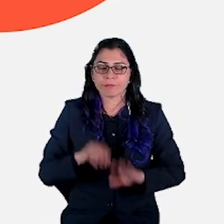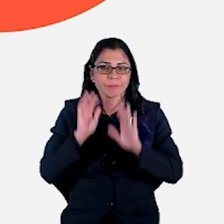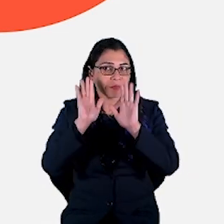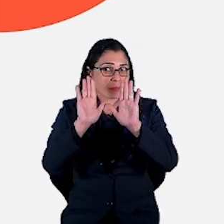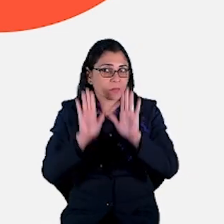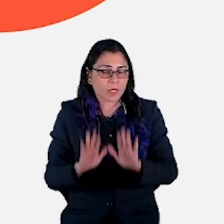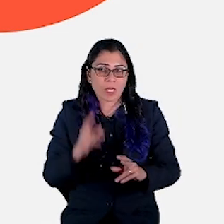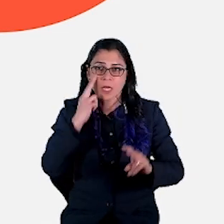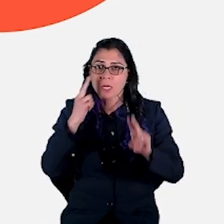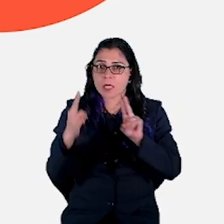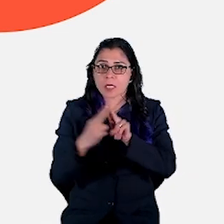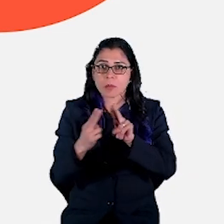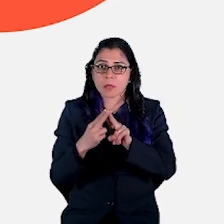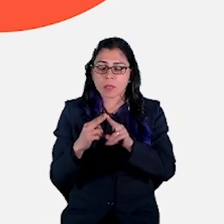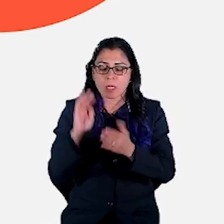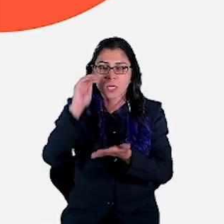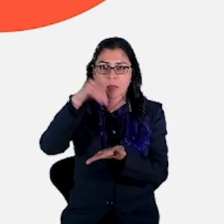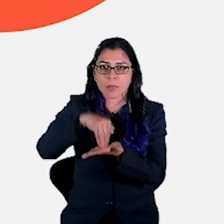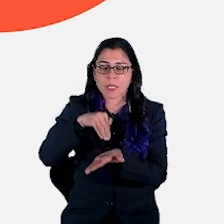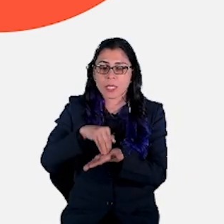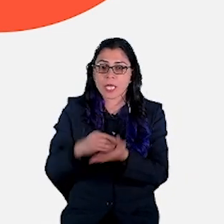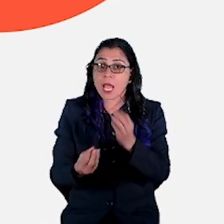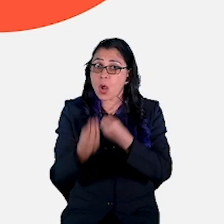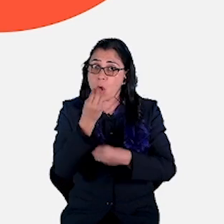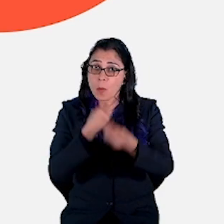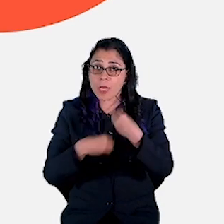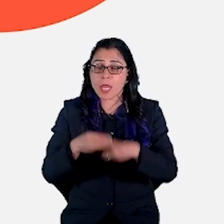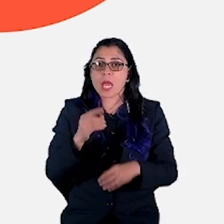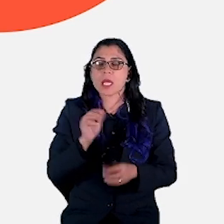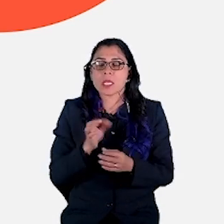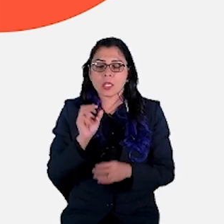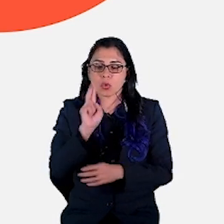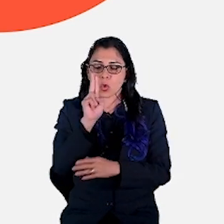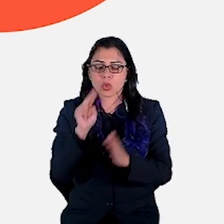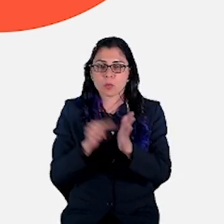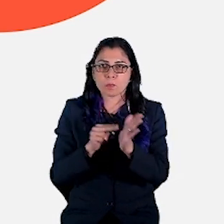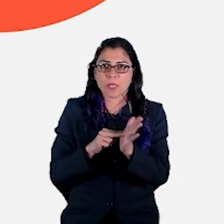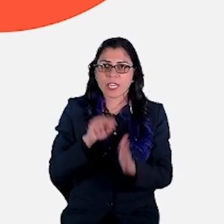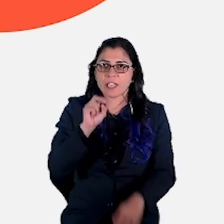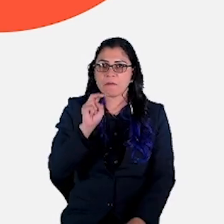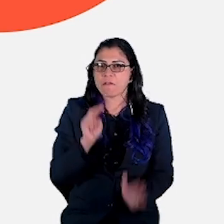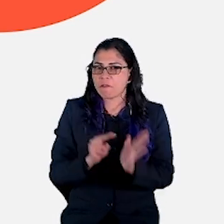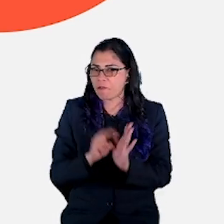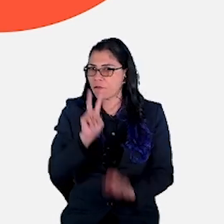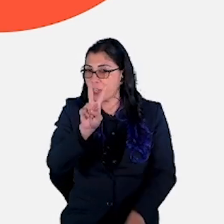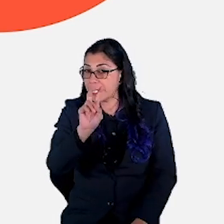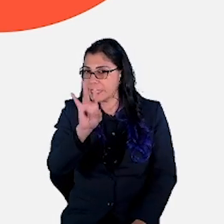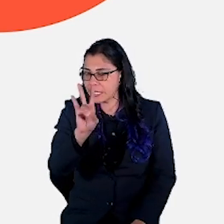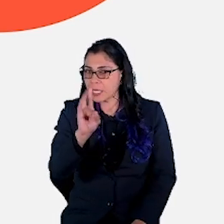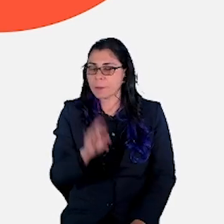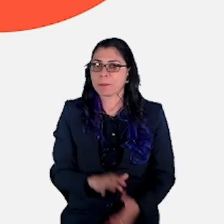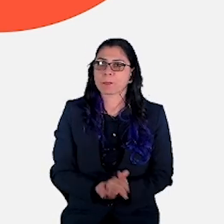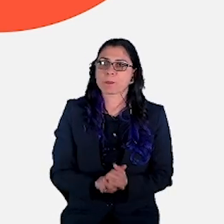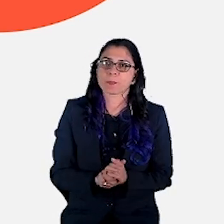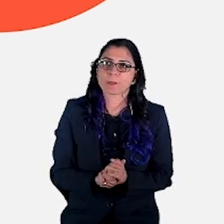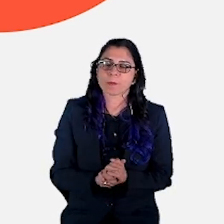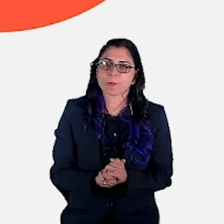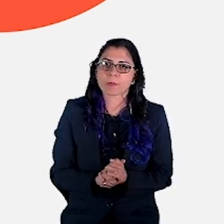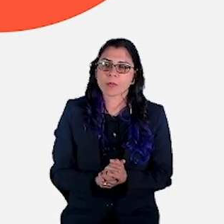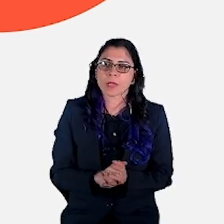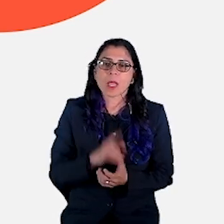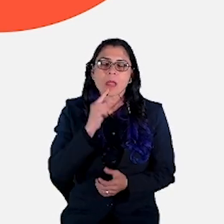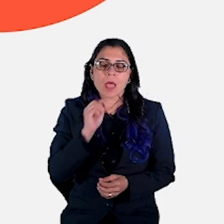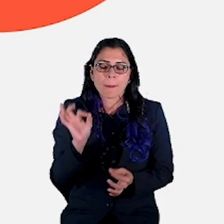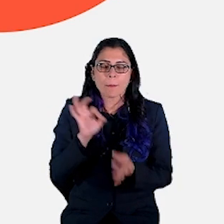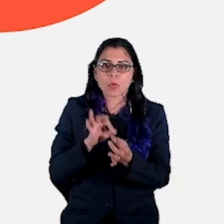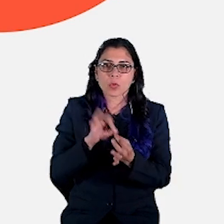reconocido por UNESCO como capital gastronómica en el 2017 y es un sitio donde pues importante de forma del punto de